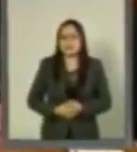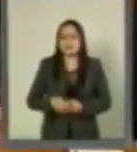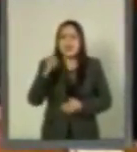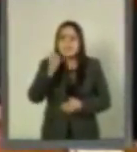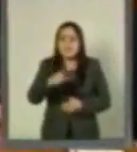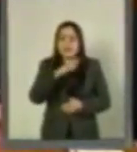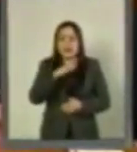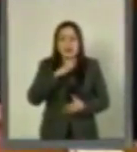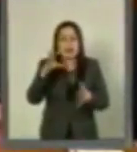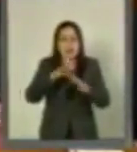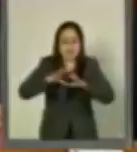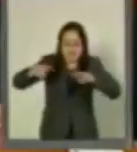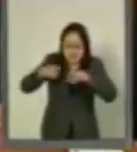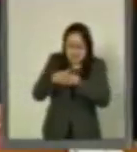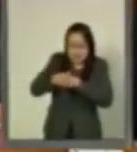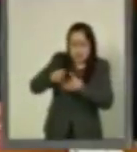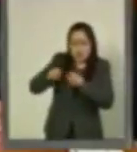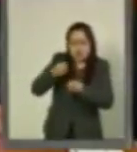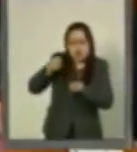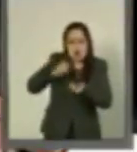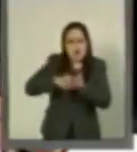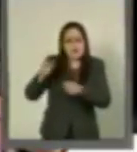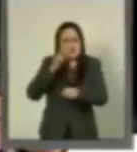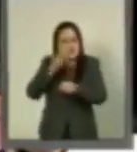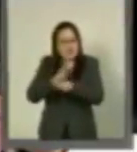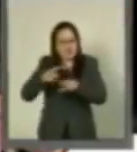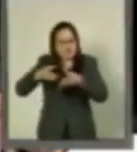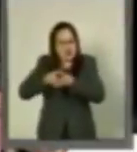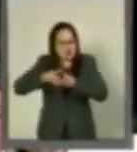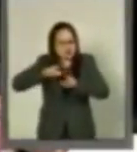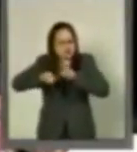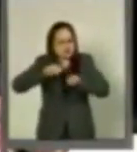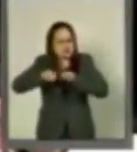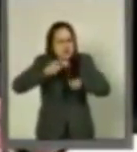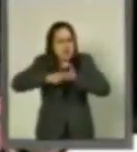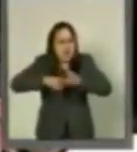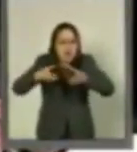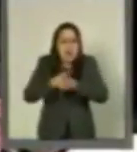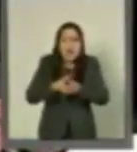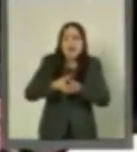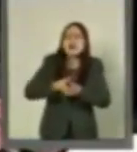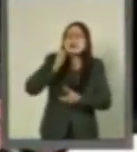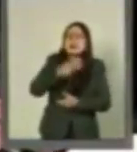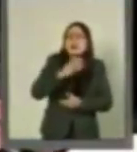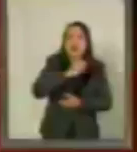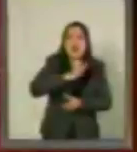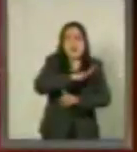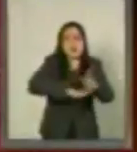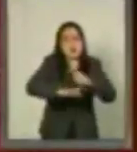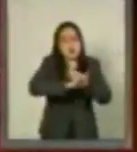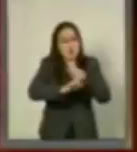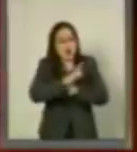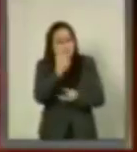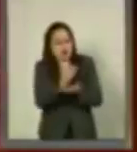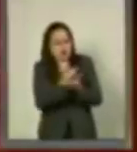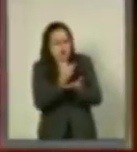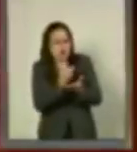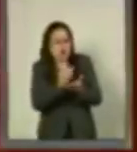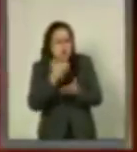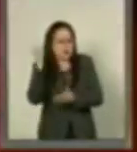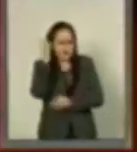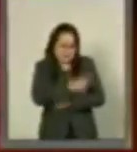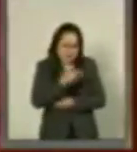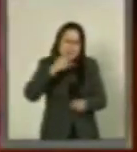el centralismo tal tiene a los estados en situaciones económicas difíciles, y